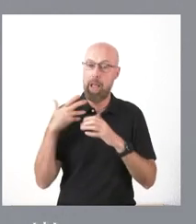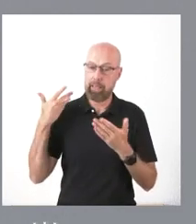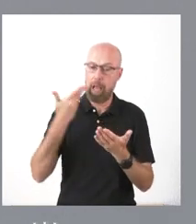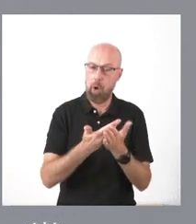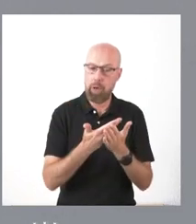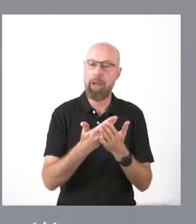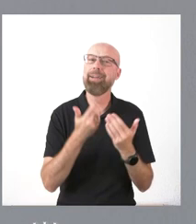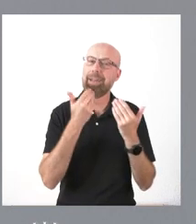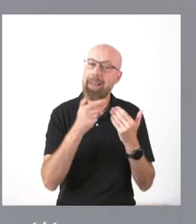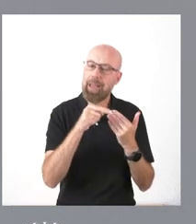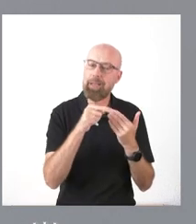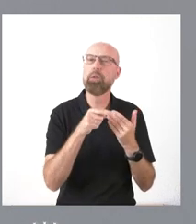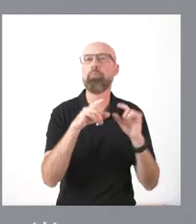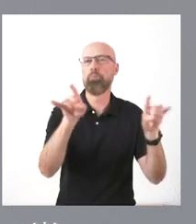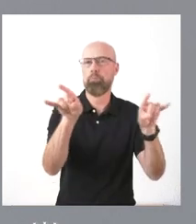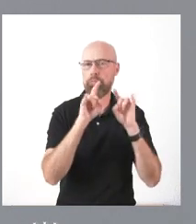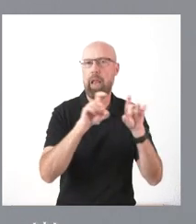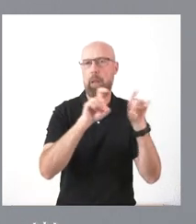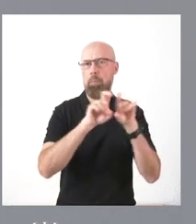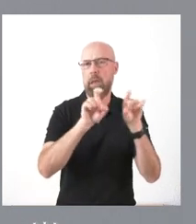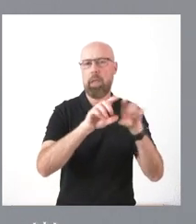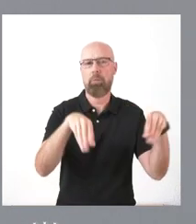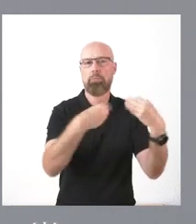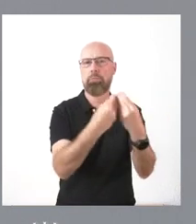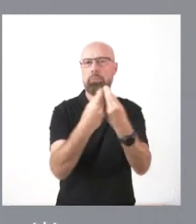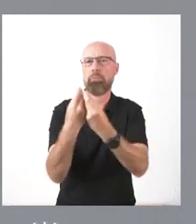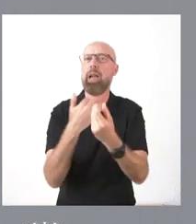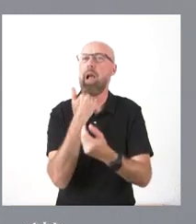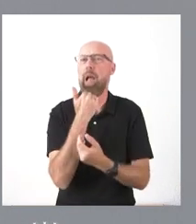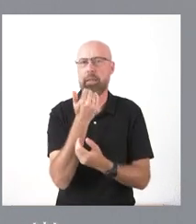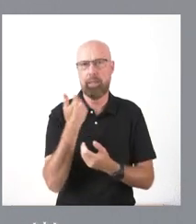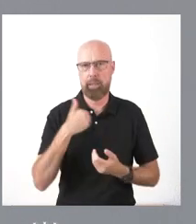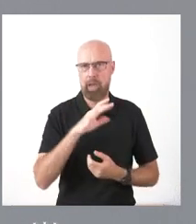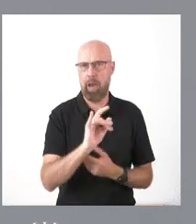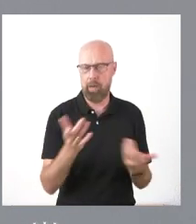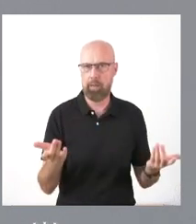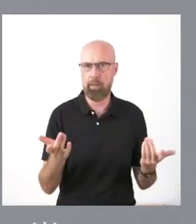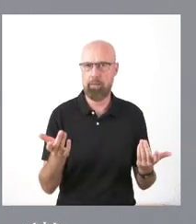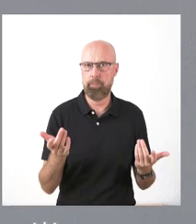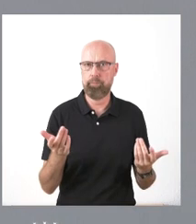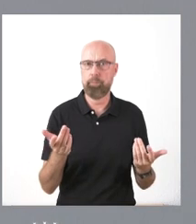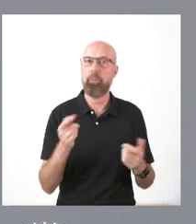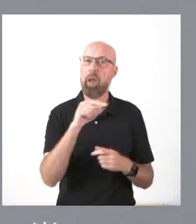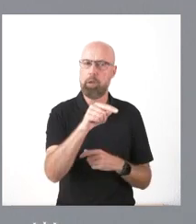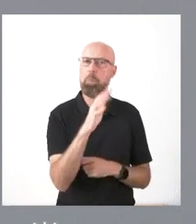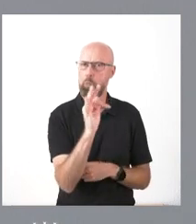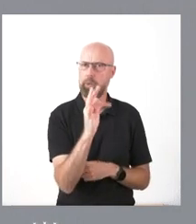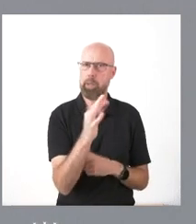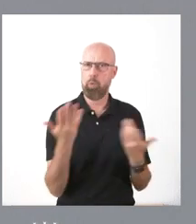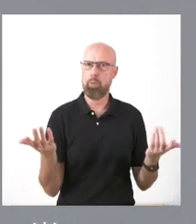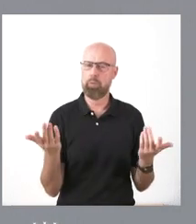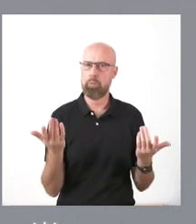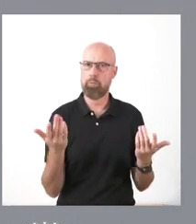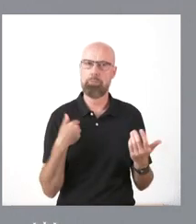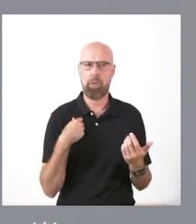decir que hoy el parque tal y como se diseñó está cerca a haber completado su actividad Este es un elemento positivo un elemento que